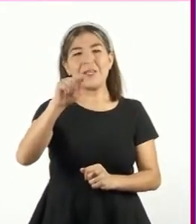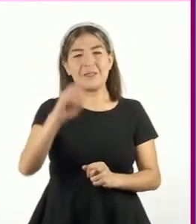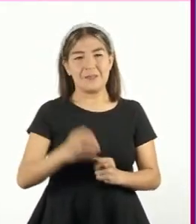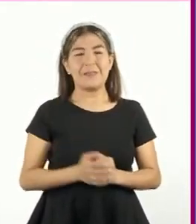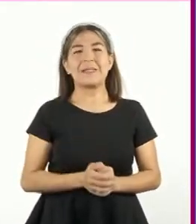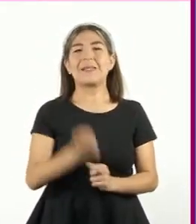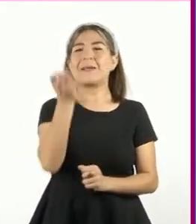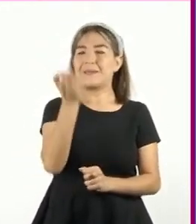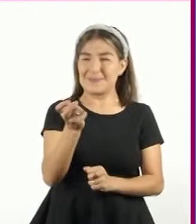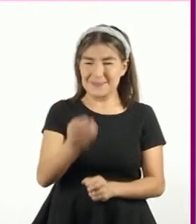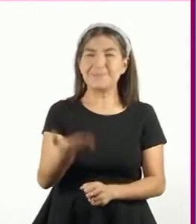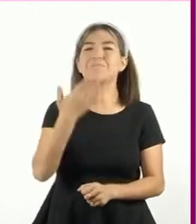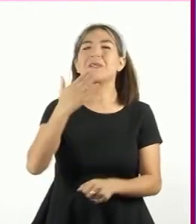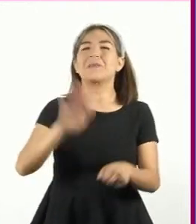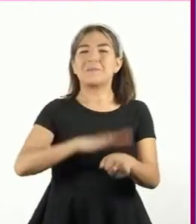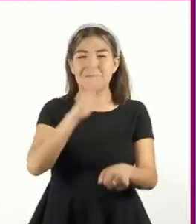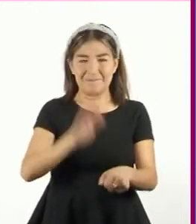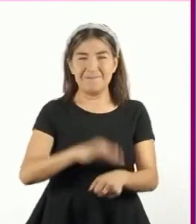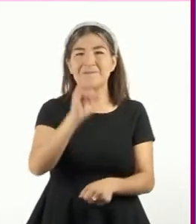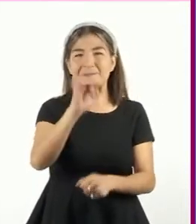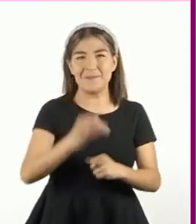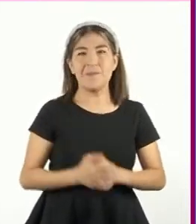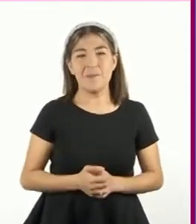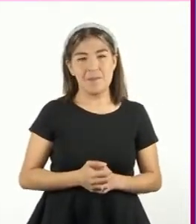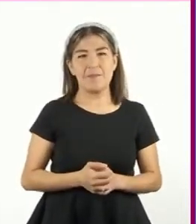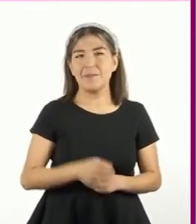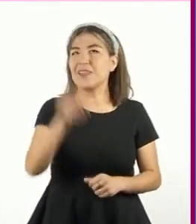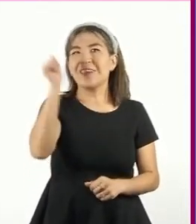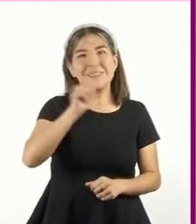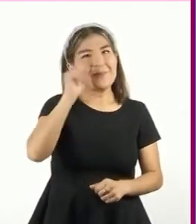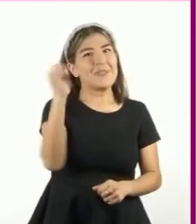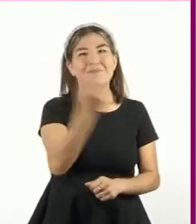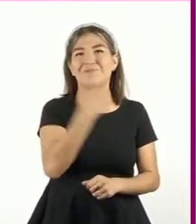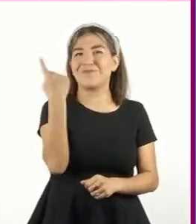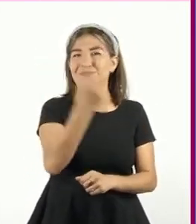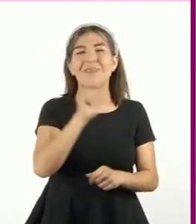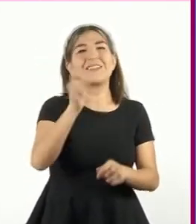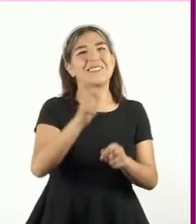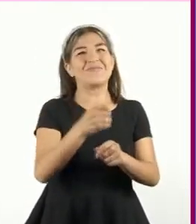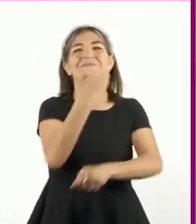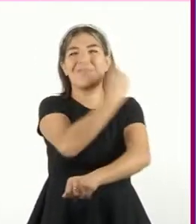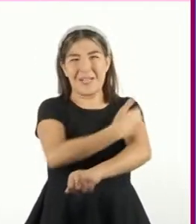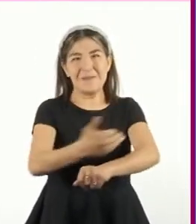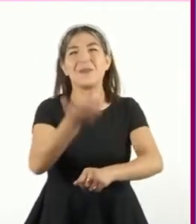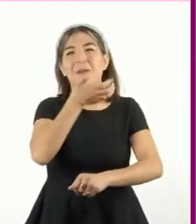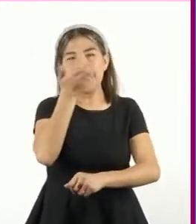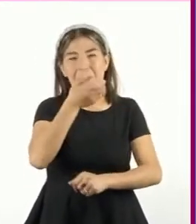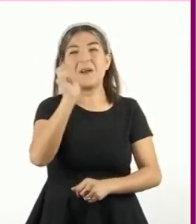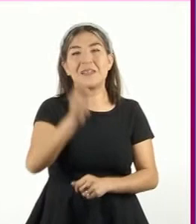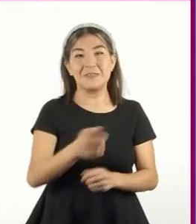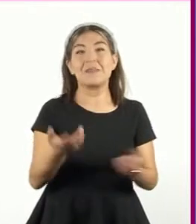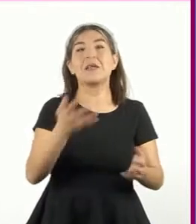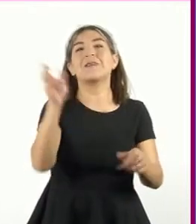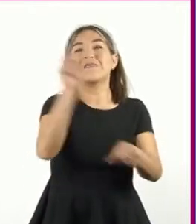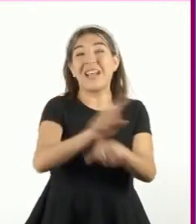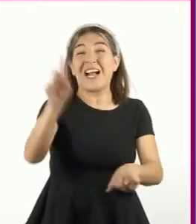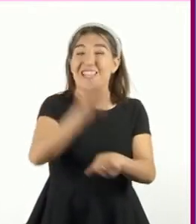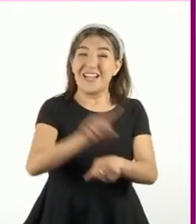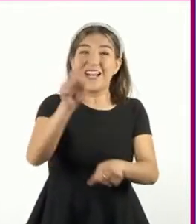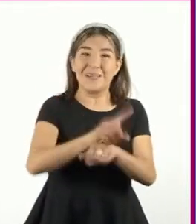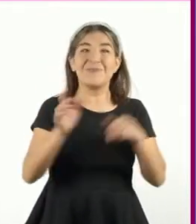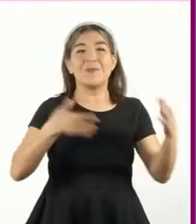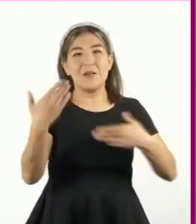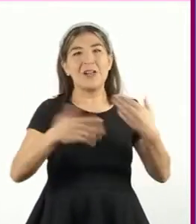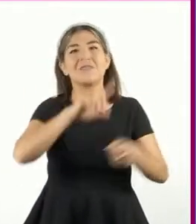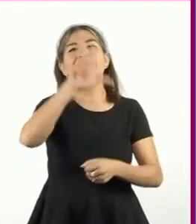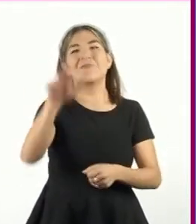En efecto, lo es, y muy común en los entornos familiares donde la convivencia cotidiana puede